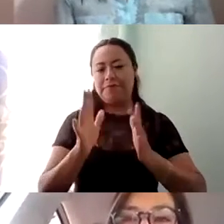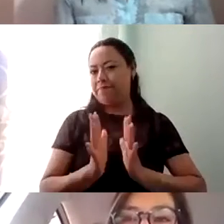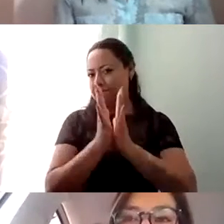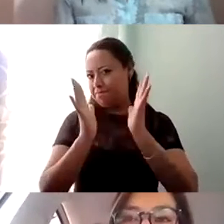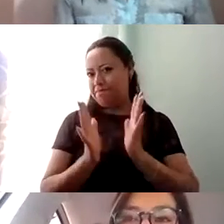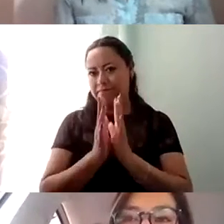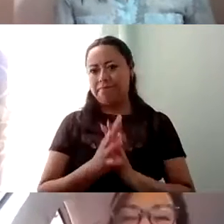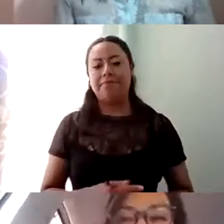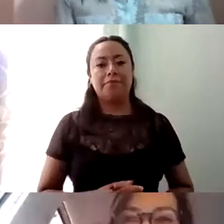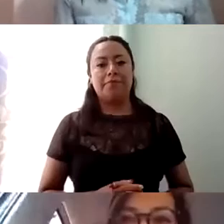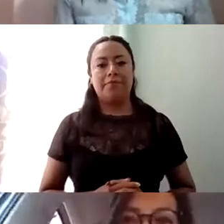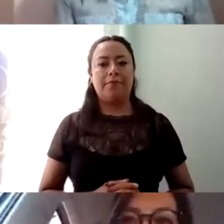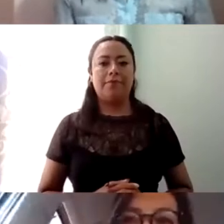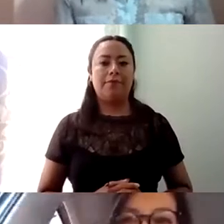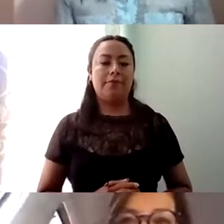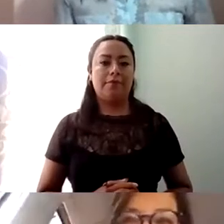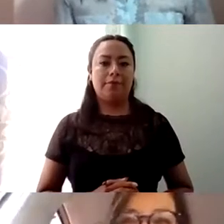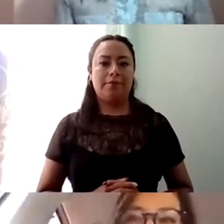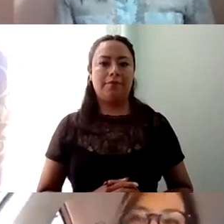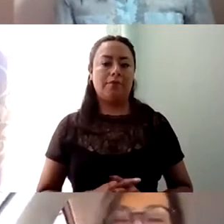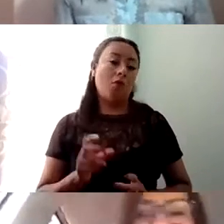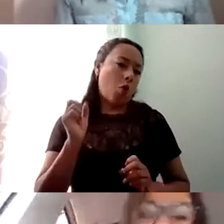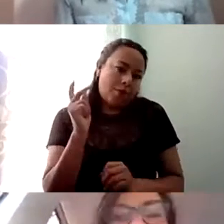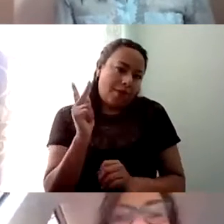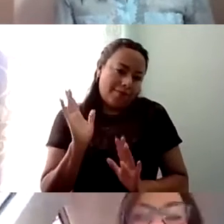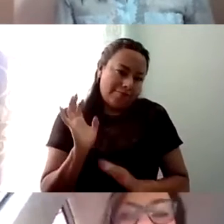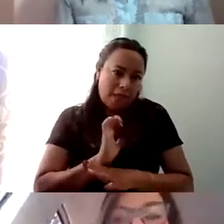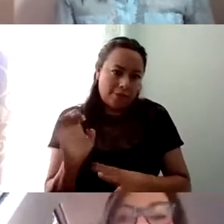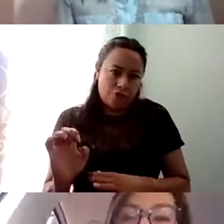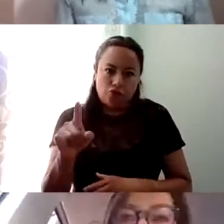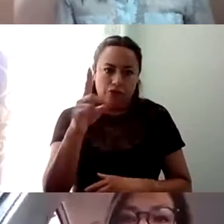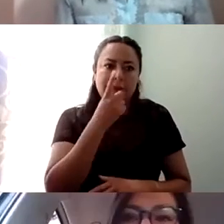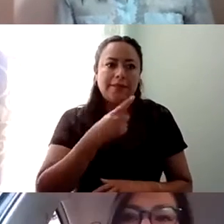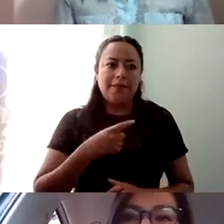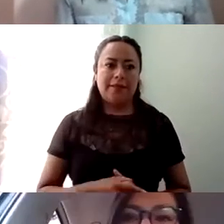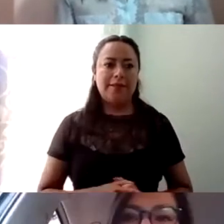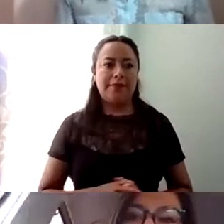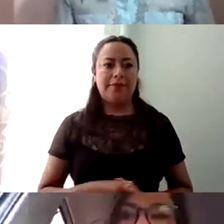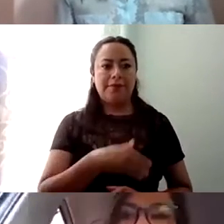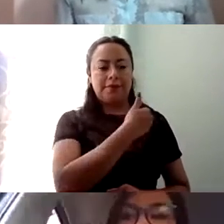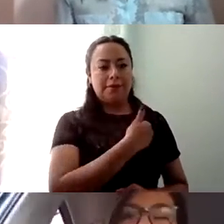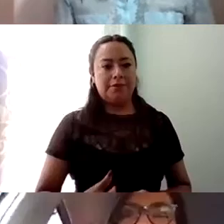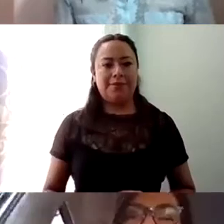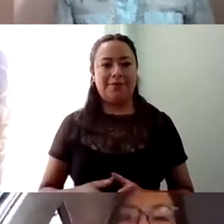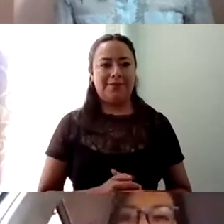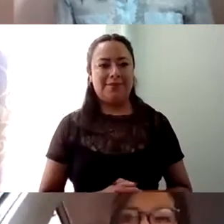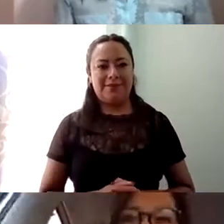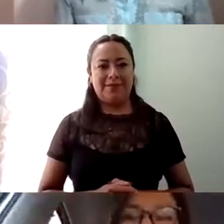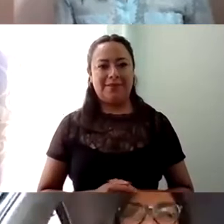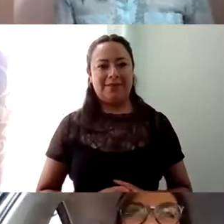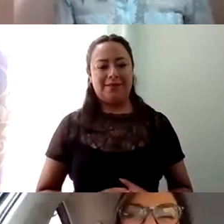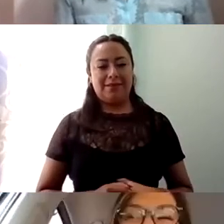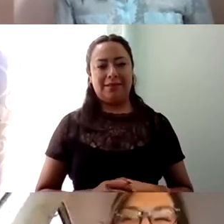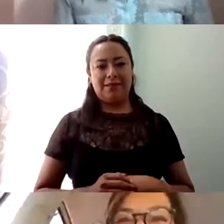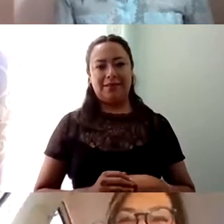Como nos indiquen está bien para nosotras entonces. Como dice el presidente, hay mucho espacio. Creo que sí. Bueno, perfecto.